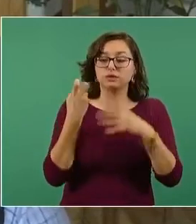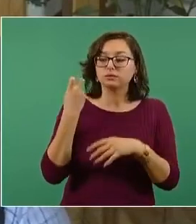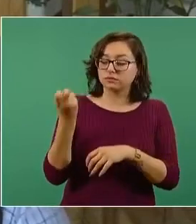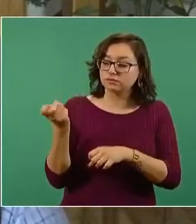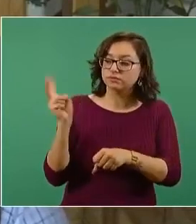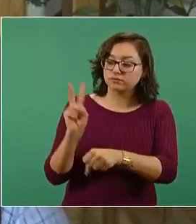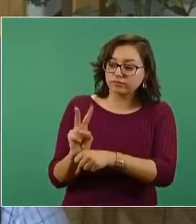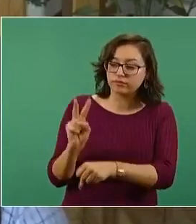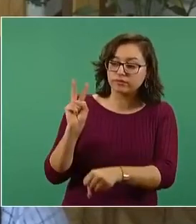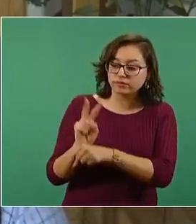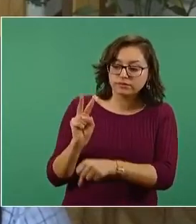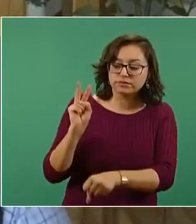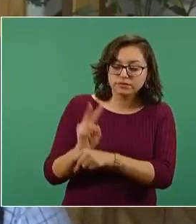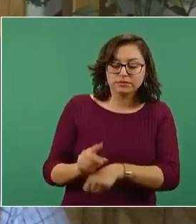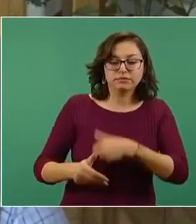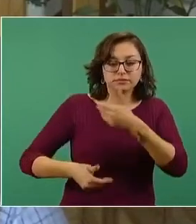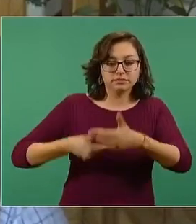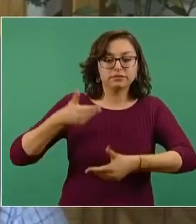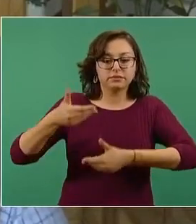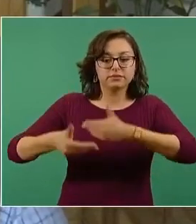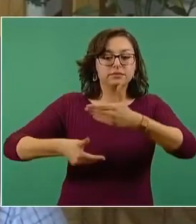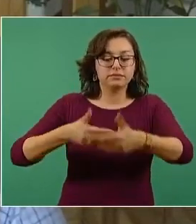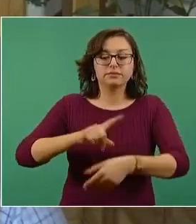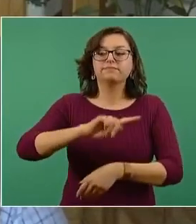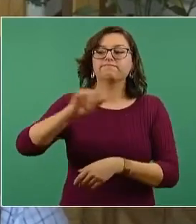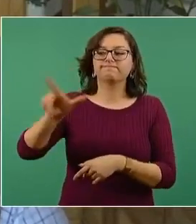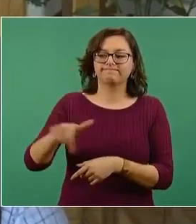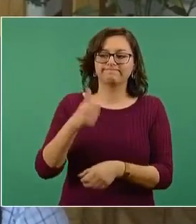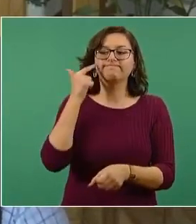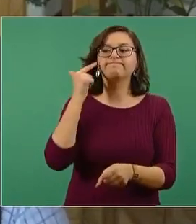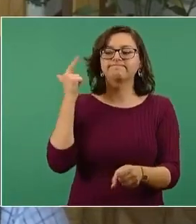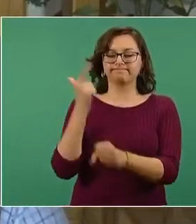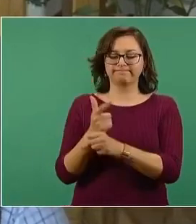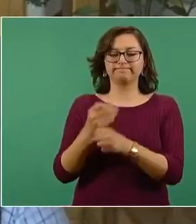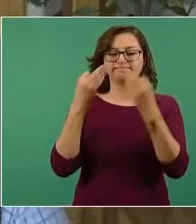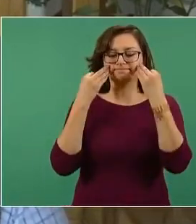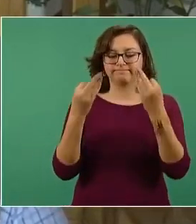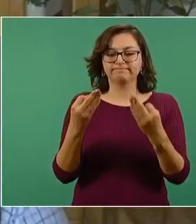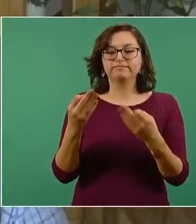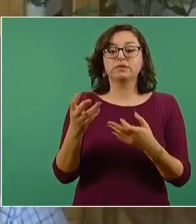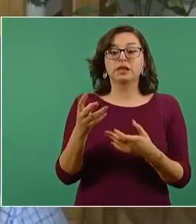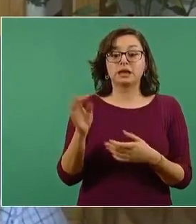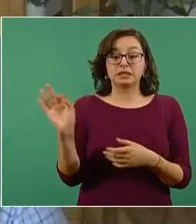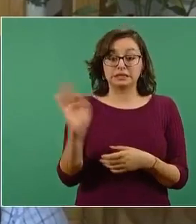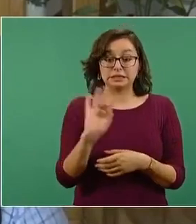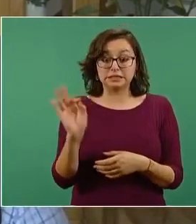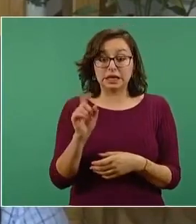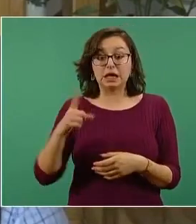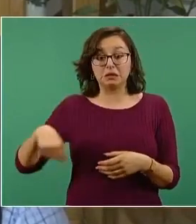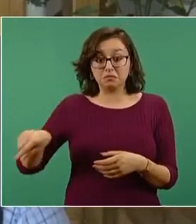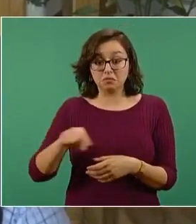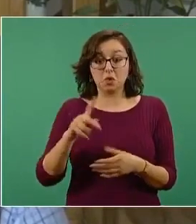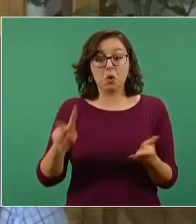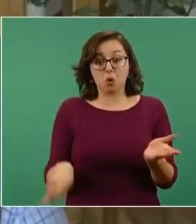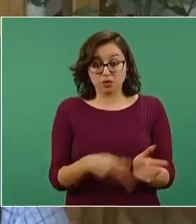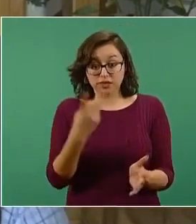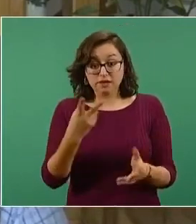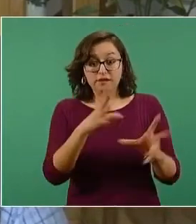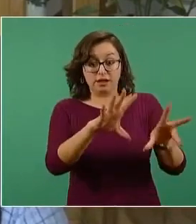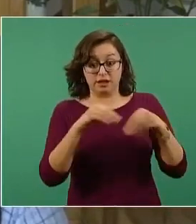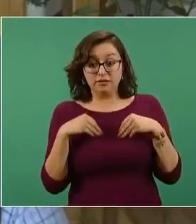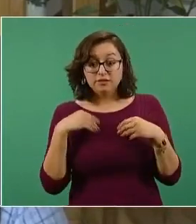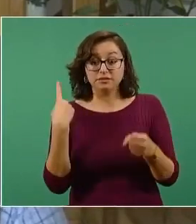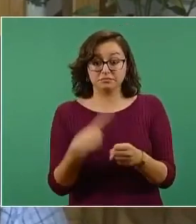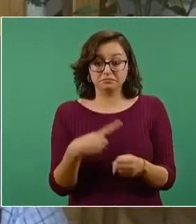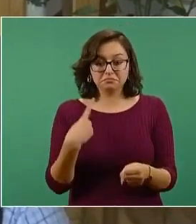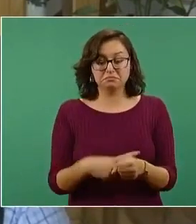seguimiento al grupo de personas para efectivamente evidenciar que no vuelvan a enfermar, en este caso,